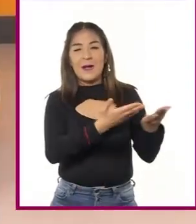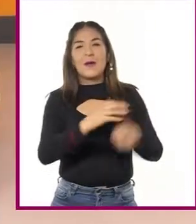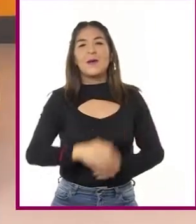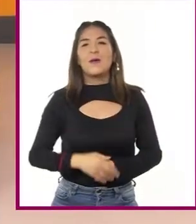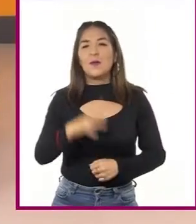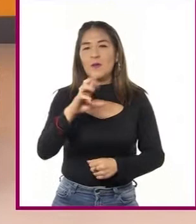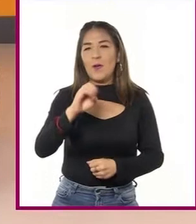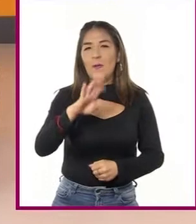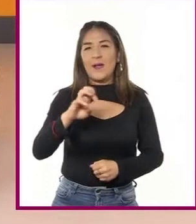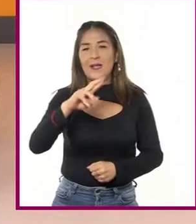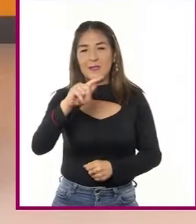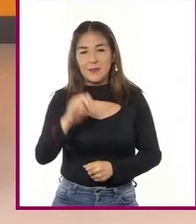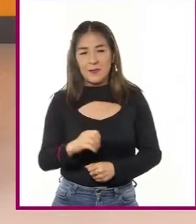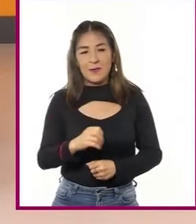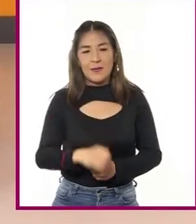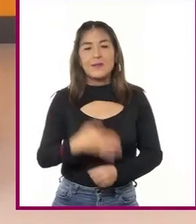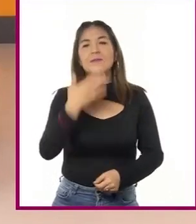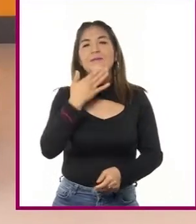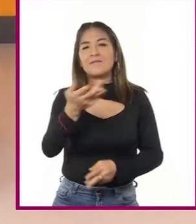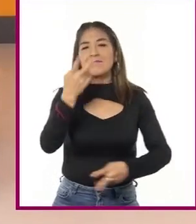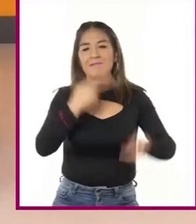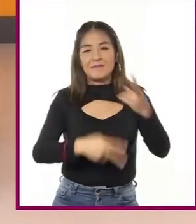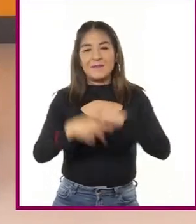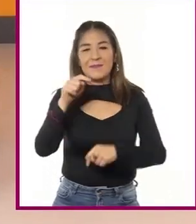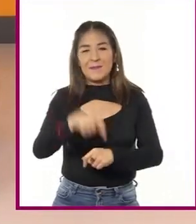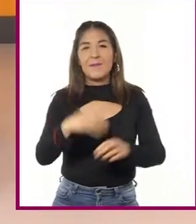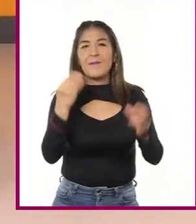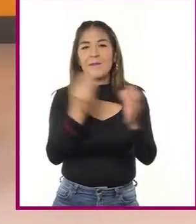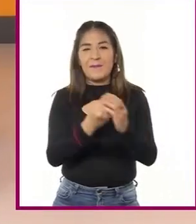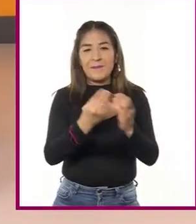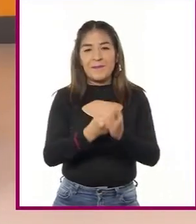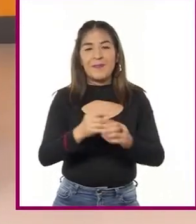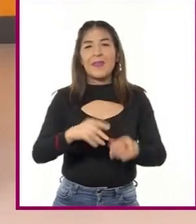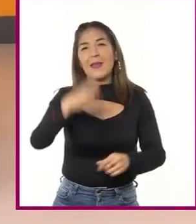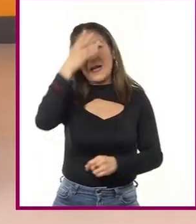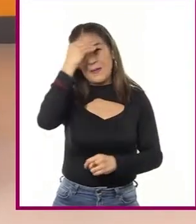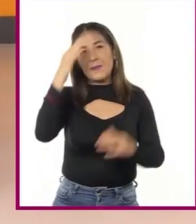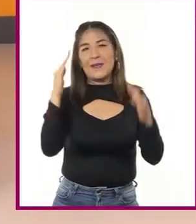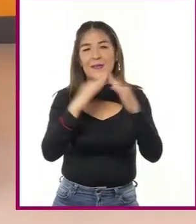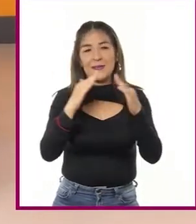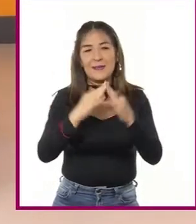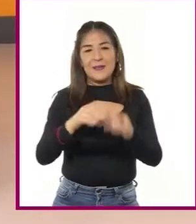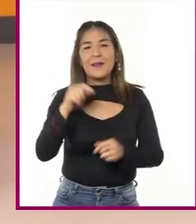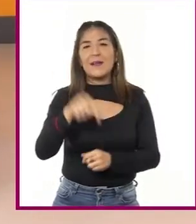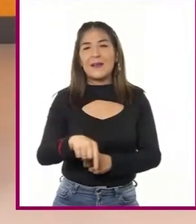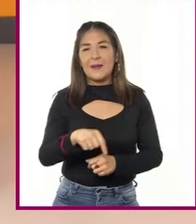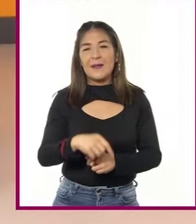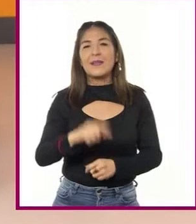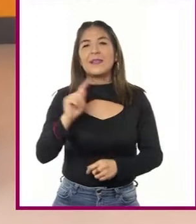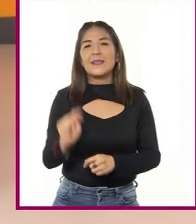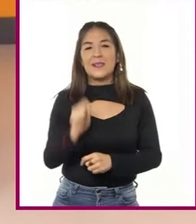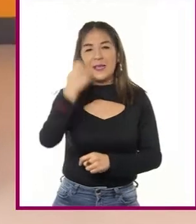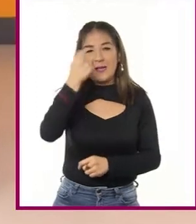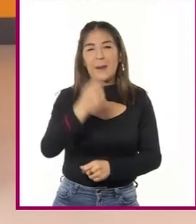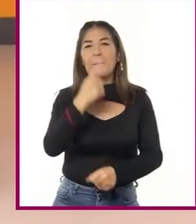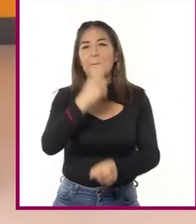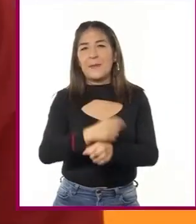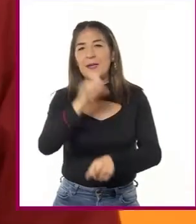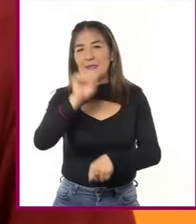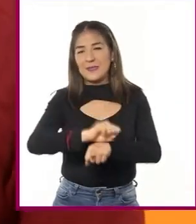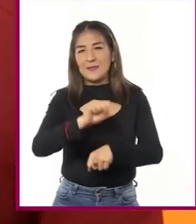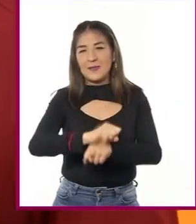Luis Mecinas Reina. Les damos la más cordial bienvenida a una nueva sesión de Aprende en Casa de la asignatura Tecnología Primer